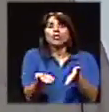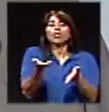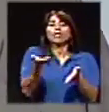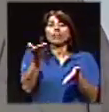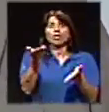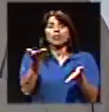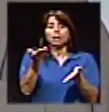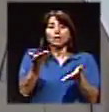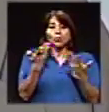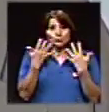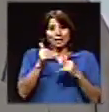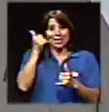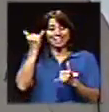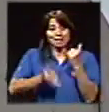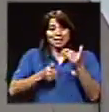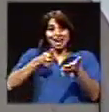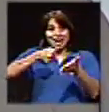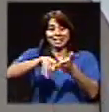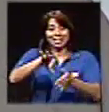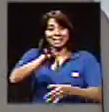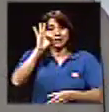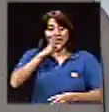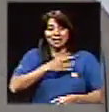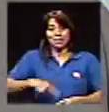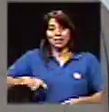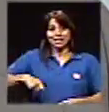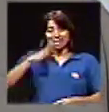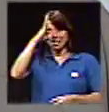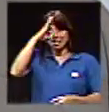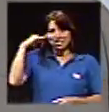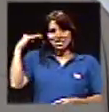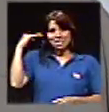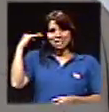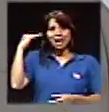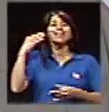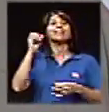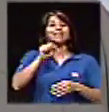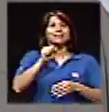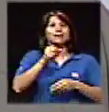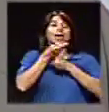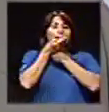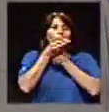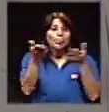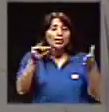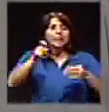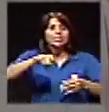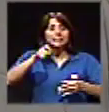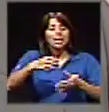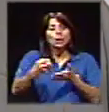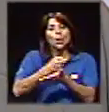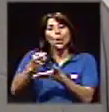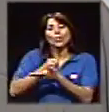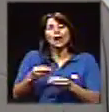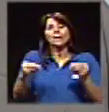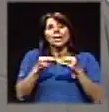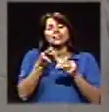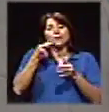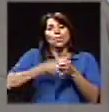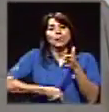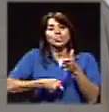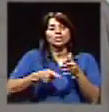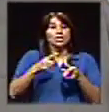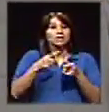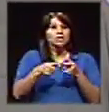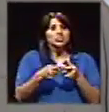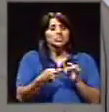elecciones, la presidenta Chinchilla anuncia que es necesario cobrar más impuestos y claro, hace una presentación sin